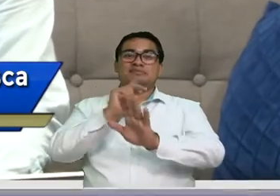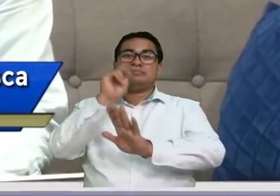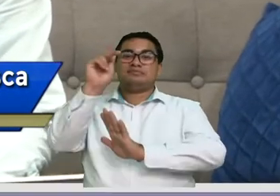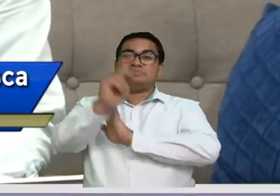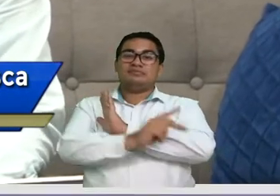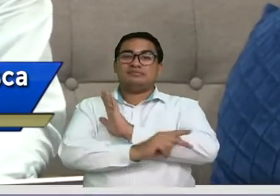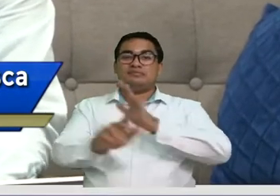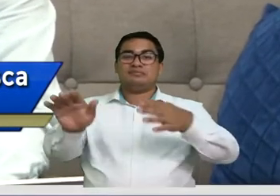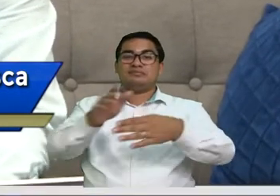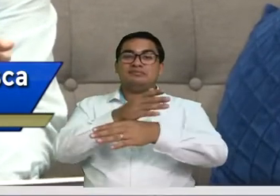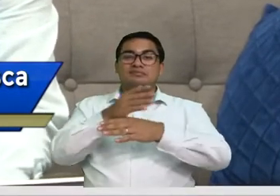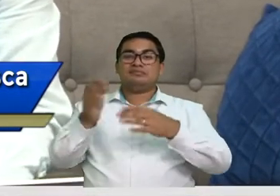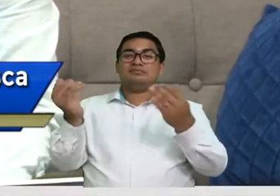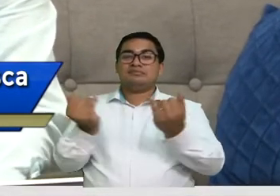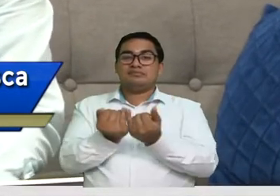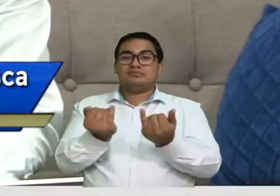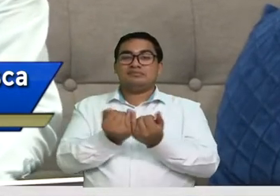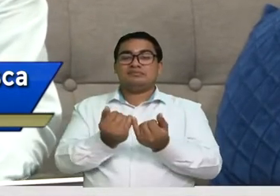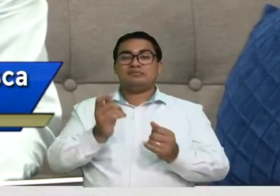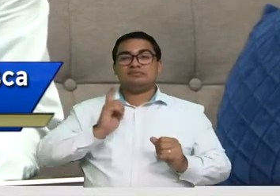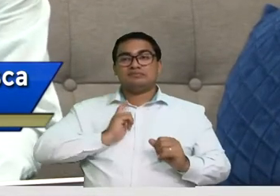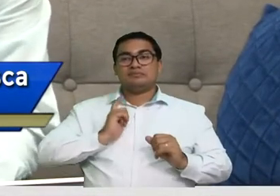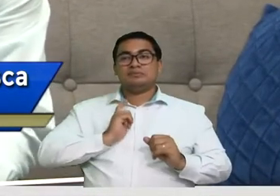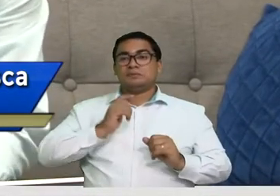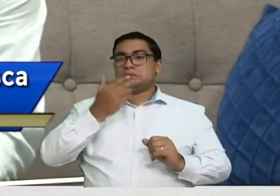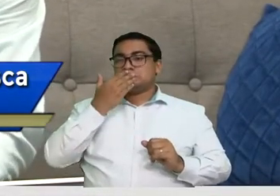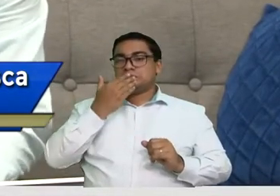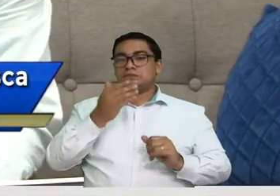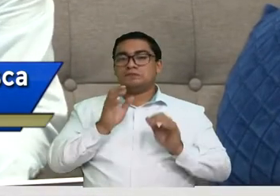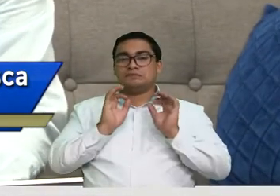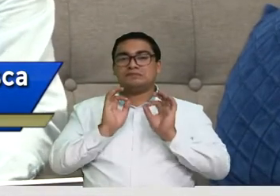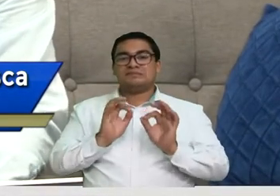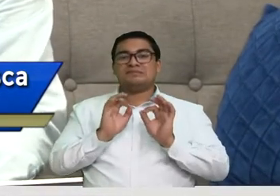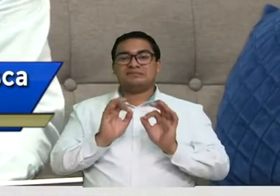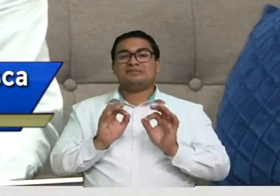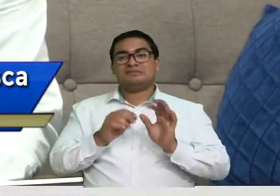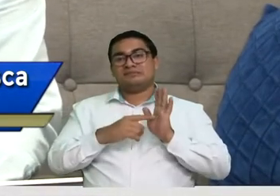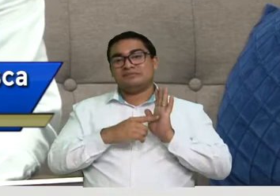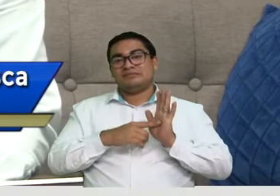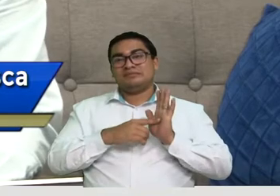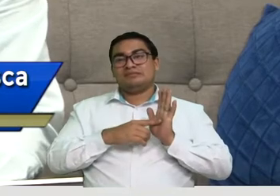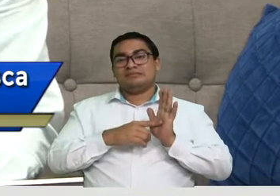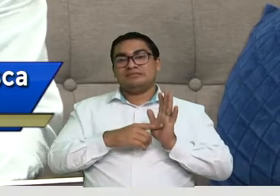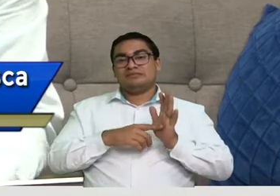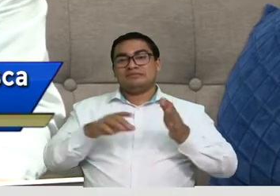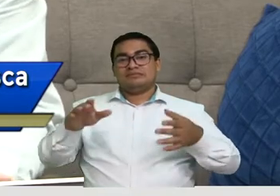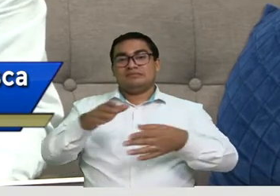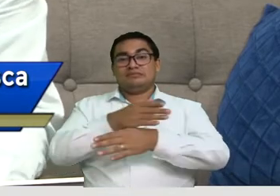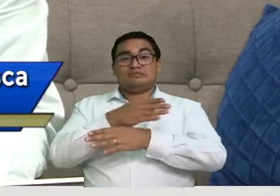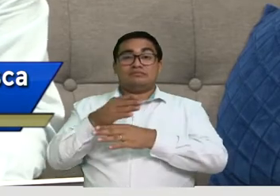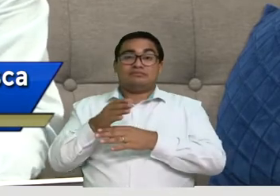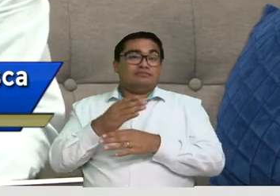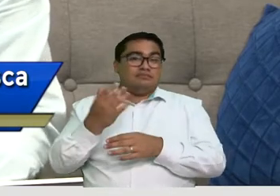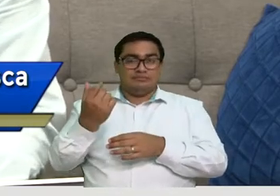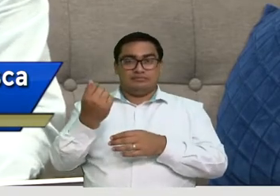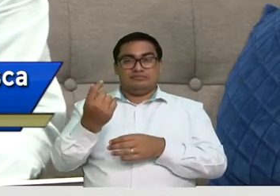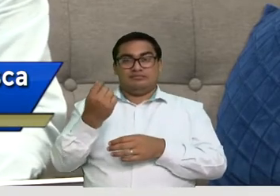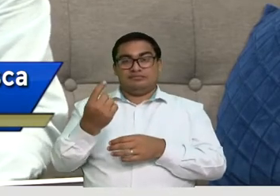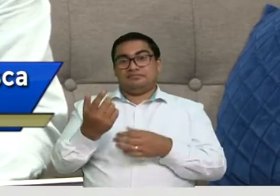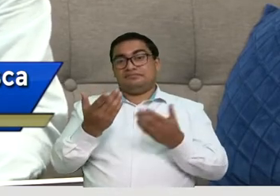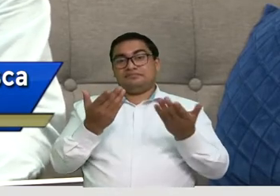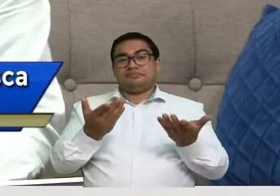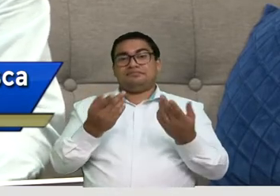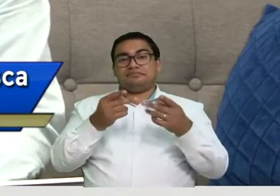Hay otros rubros que sí están teniendo un excelente comportamiento. Okay. Hay otros que no, ¿ya? Pero